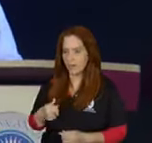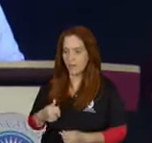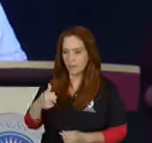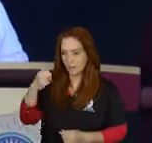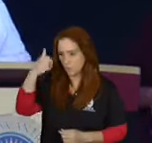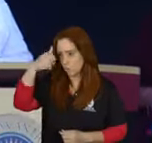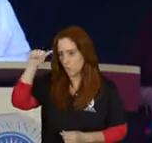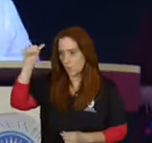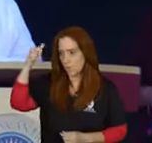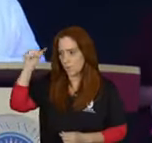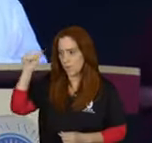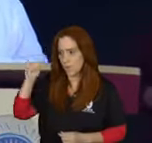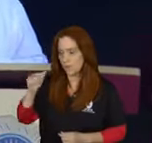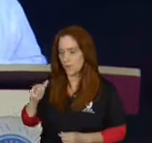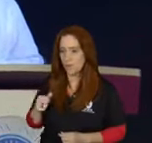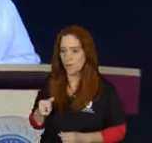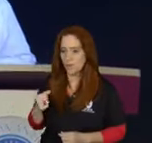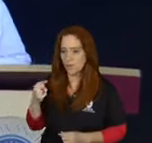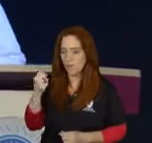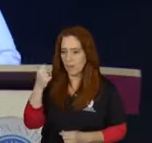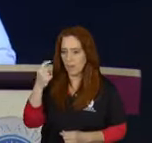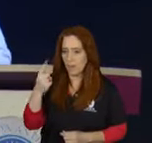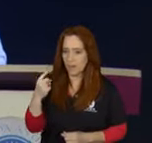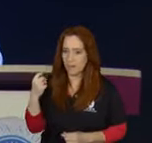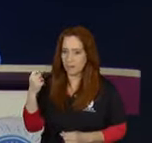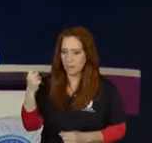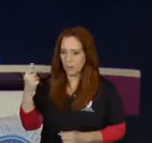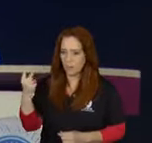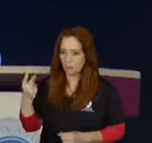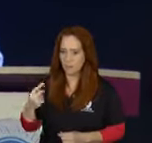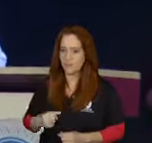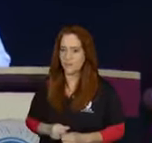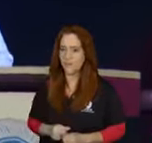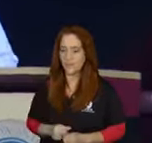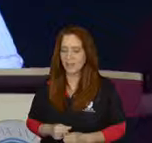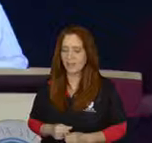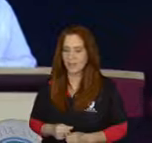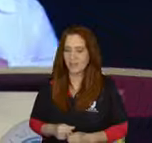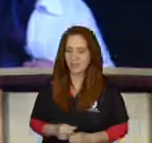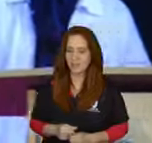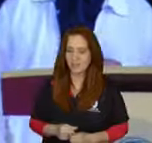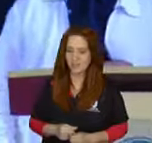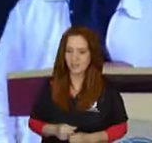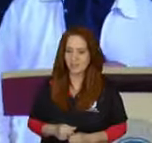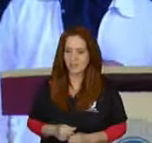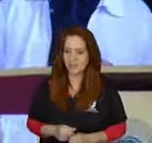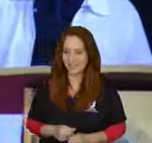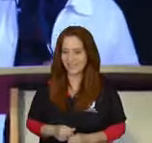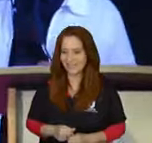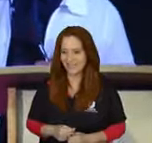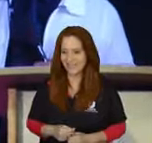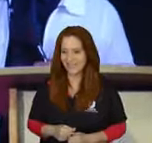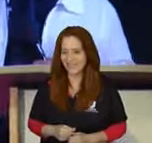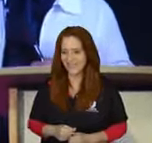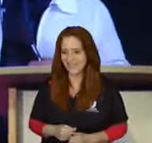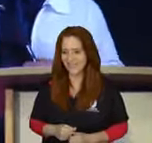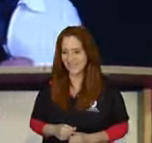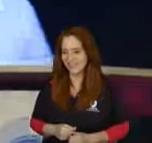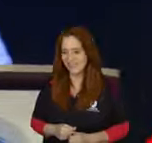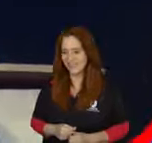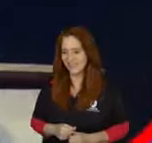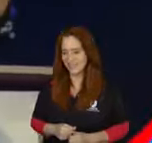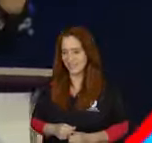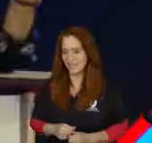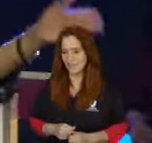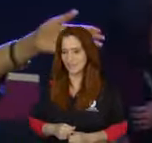salió. Ese no es. Ese ya está grande. Ese viene mañana. Ahí está, iglesia. Ustedes son